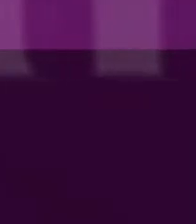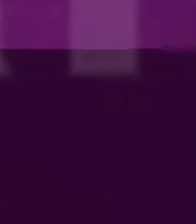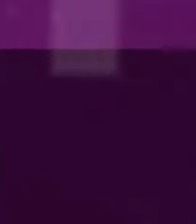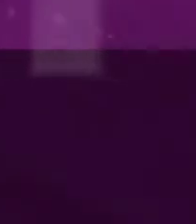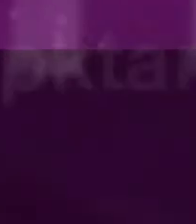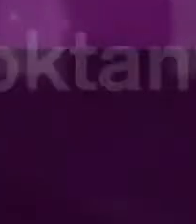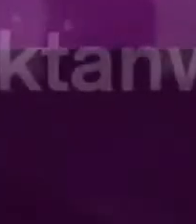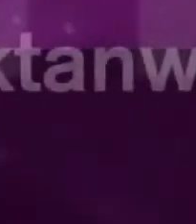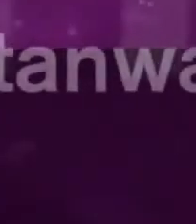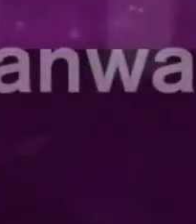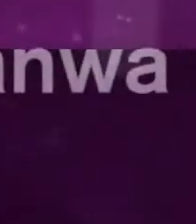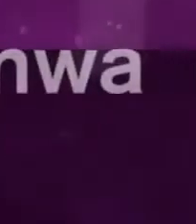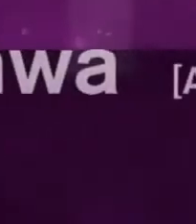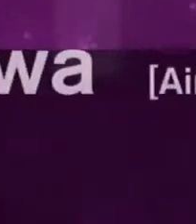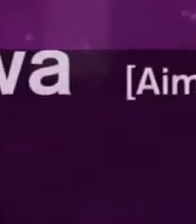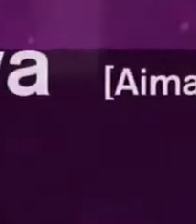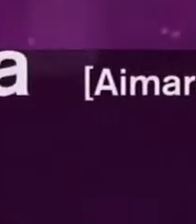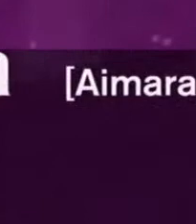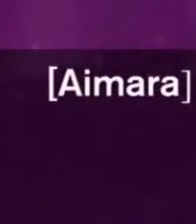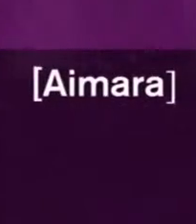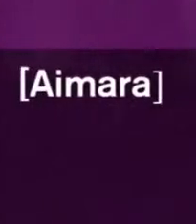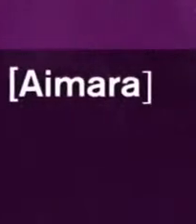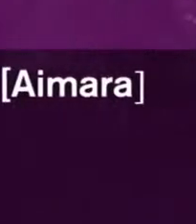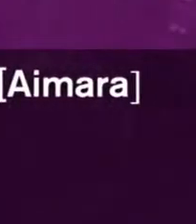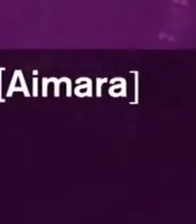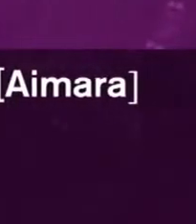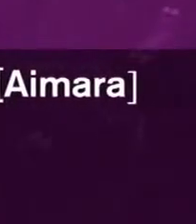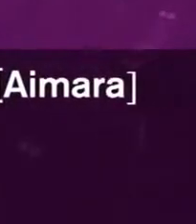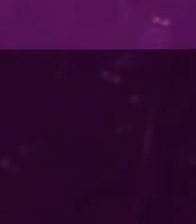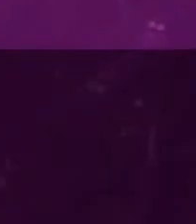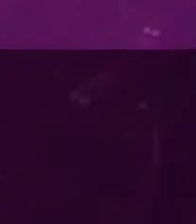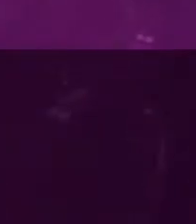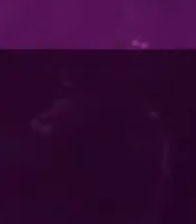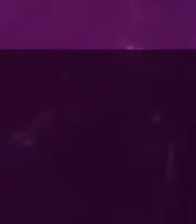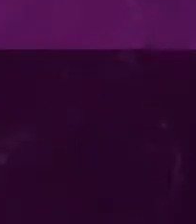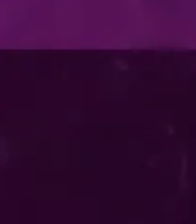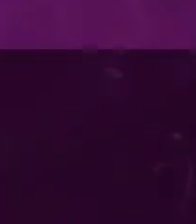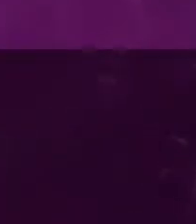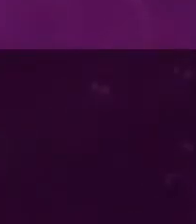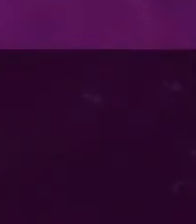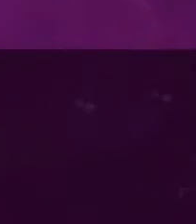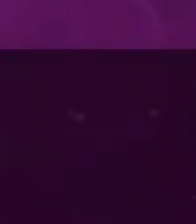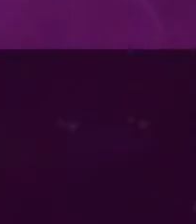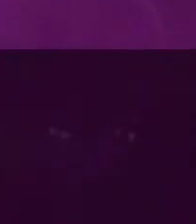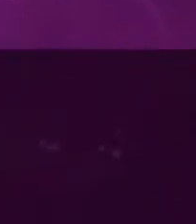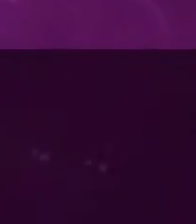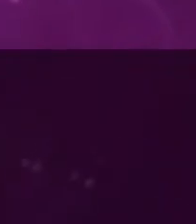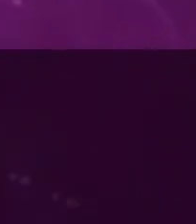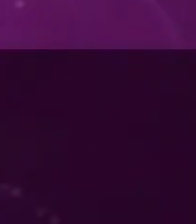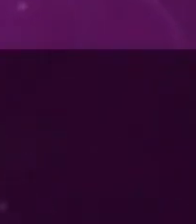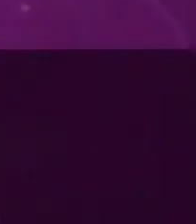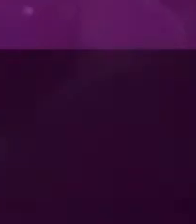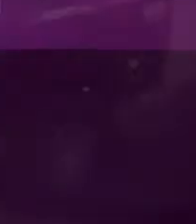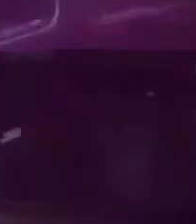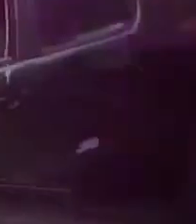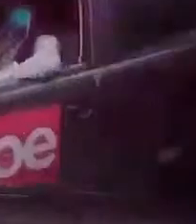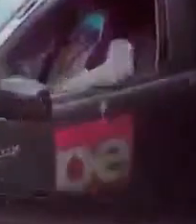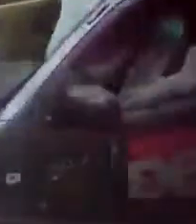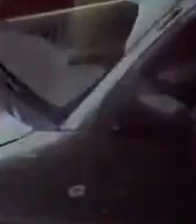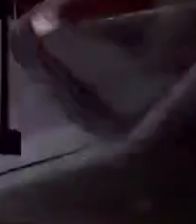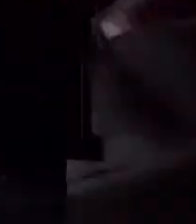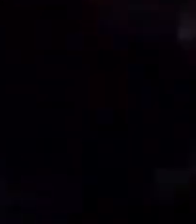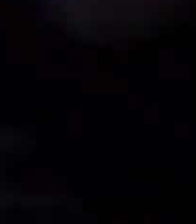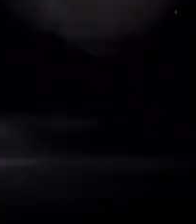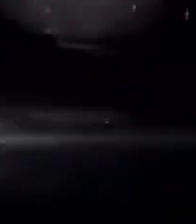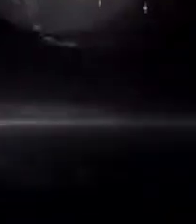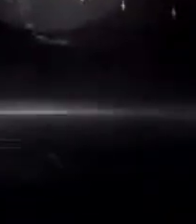Estamos viendo Jaguarishanchis Onchaquecepta TV Perú Noticias Edición Noche.